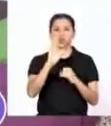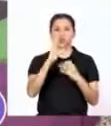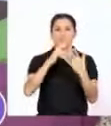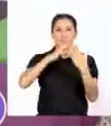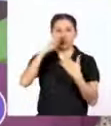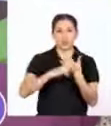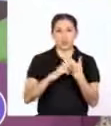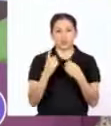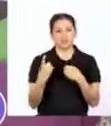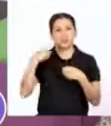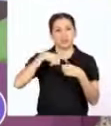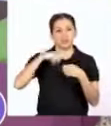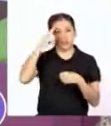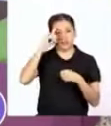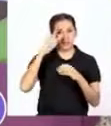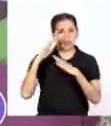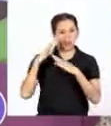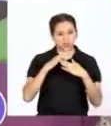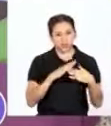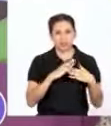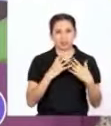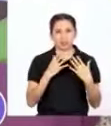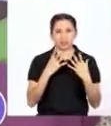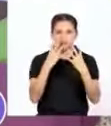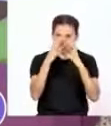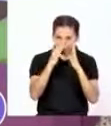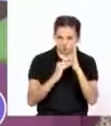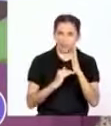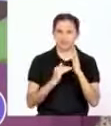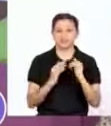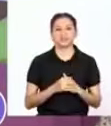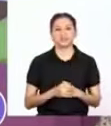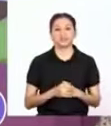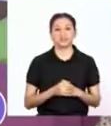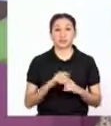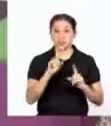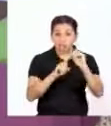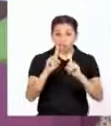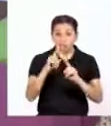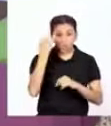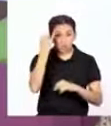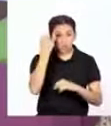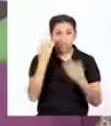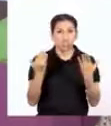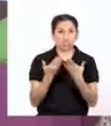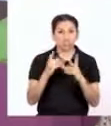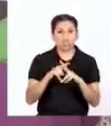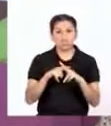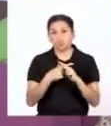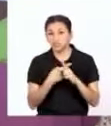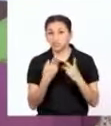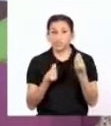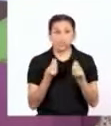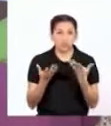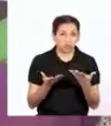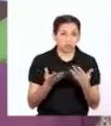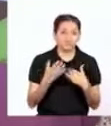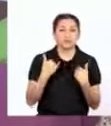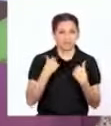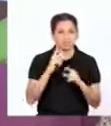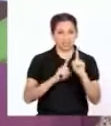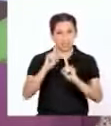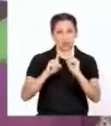diseñar un proyecto participativo para afrontar la discriminación. ¿Alguna idea sobre dónde